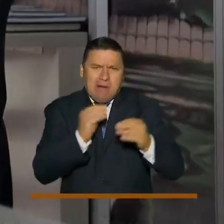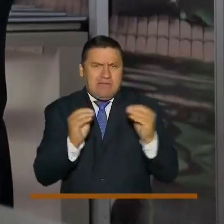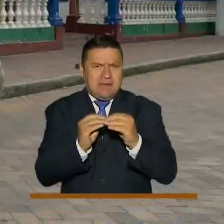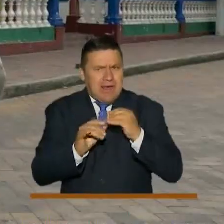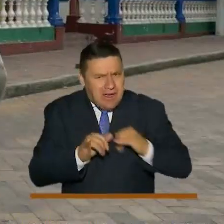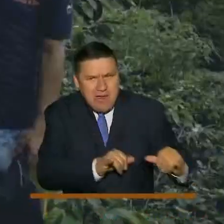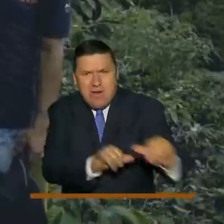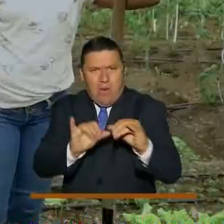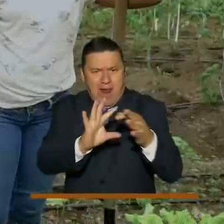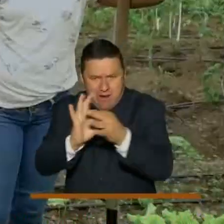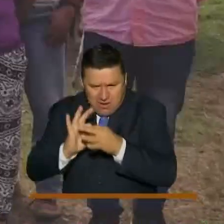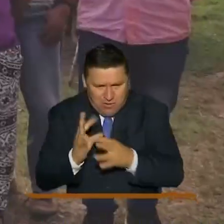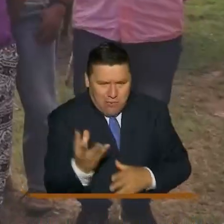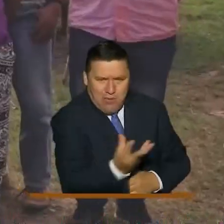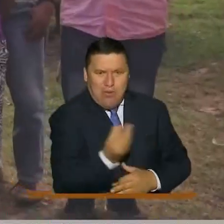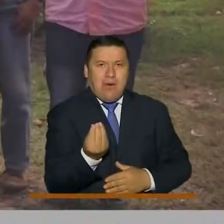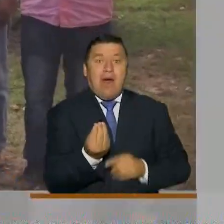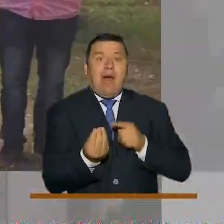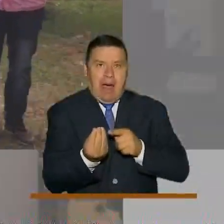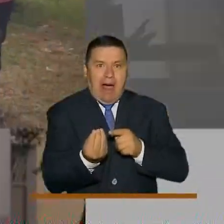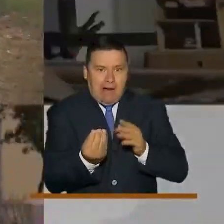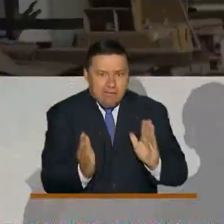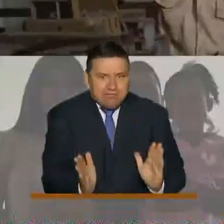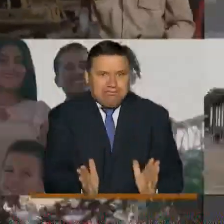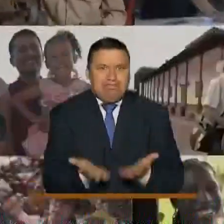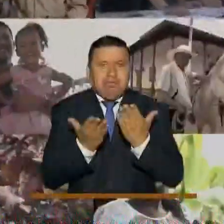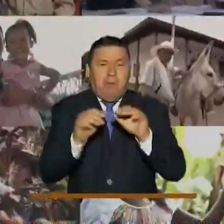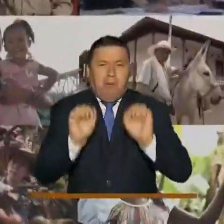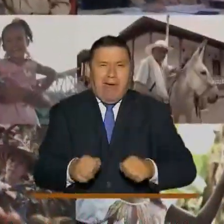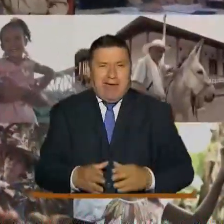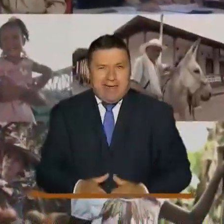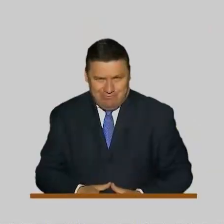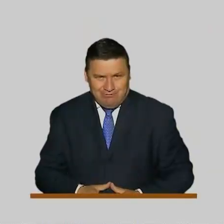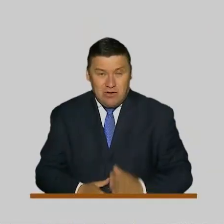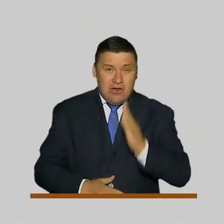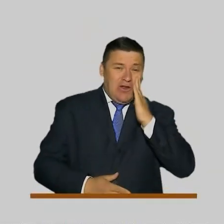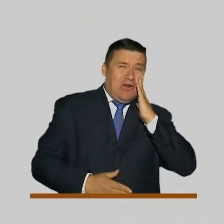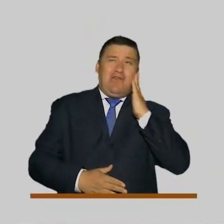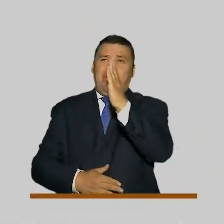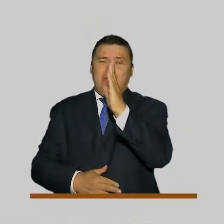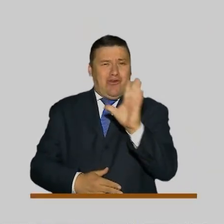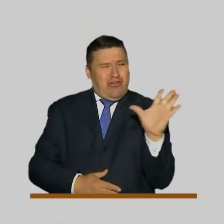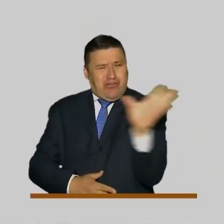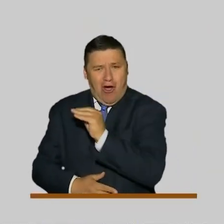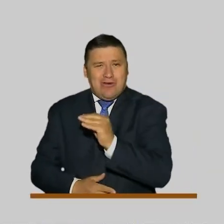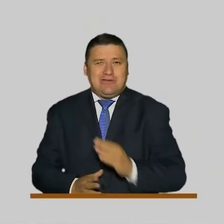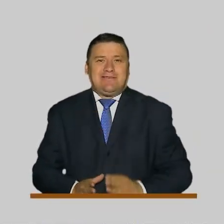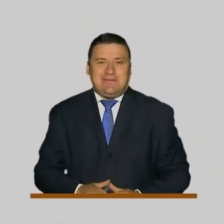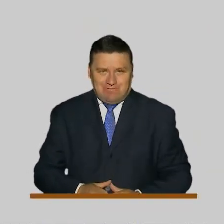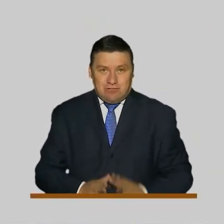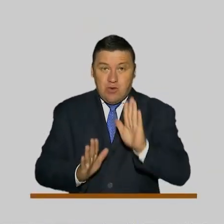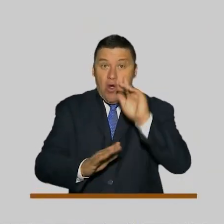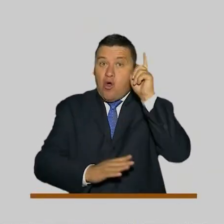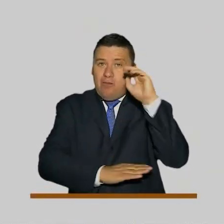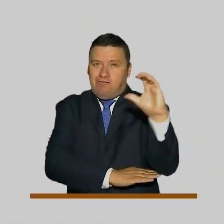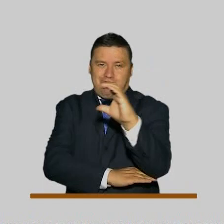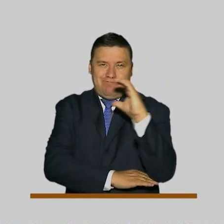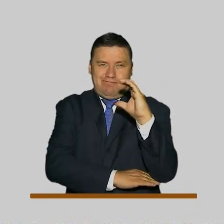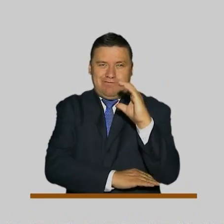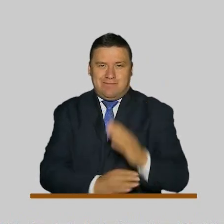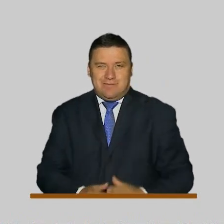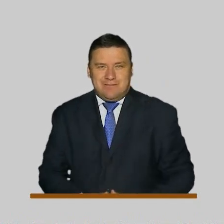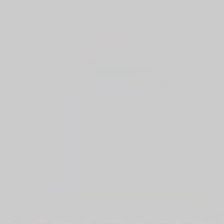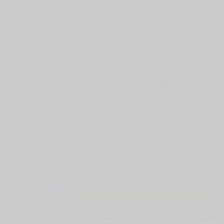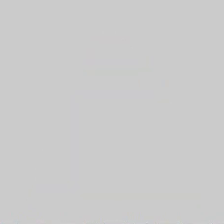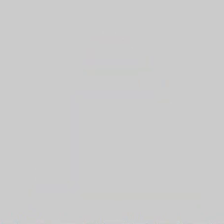humanos. Hagamos equipo. Juntos lo hacemos posible. El futuro es de todos. Gobierno de